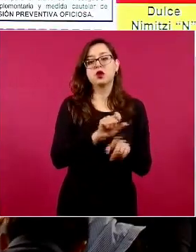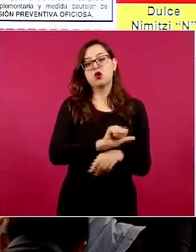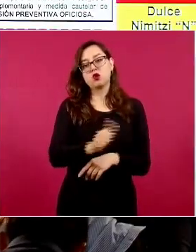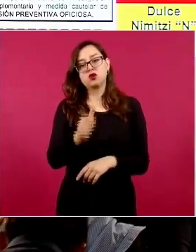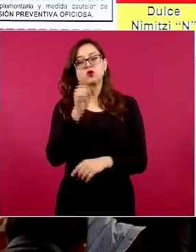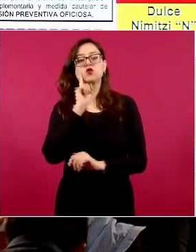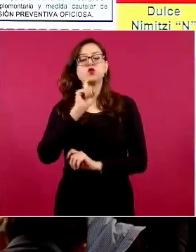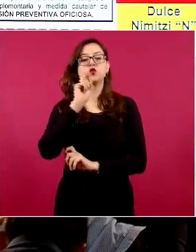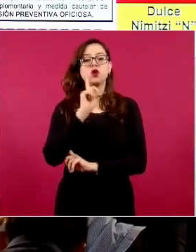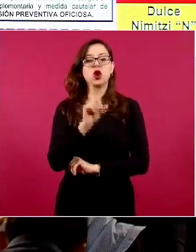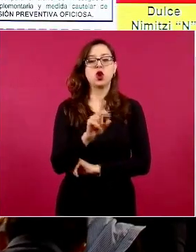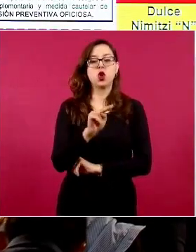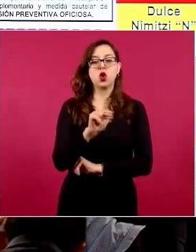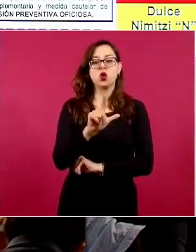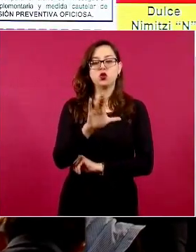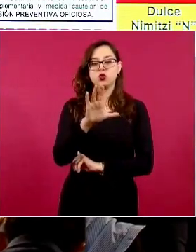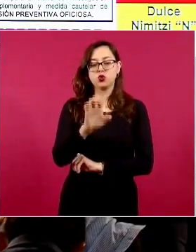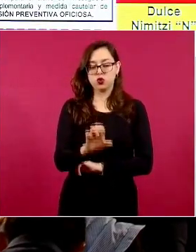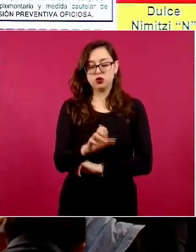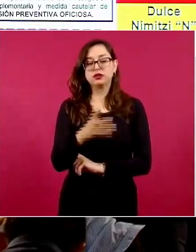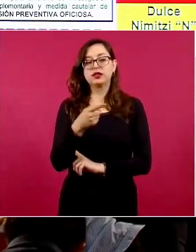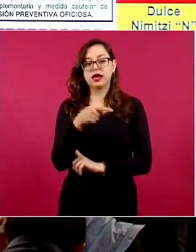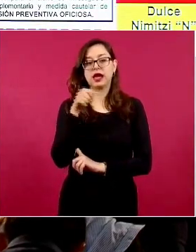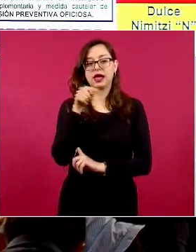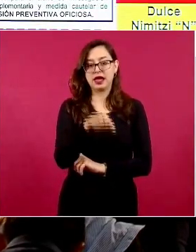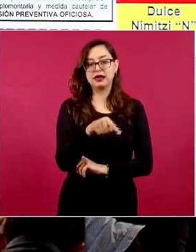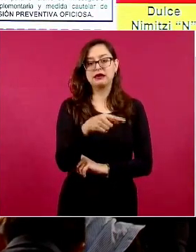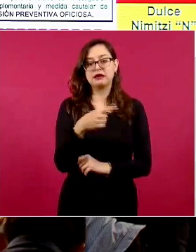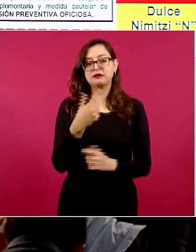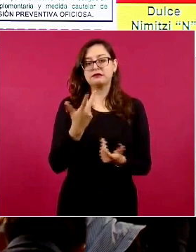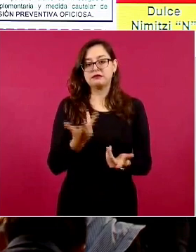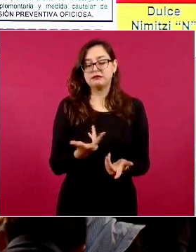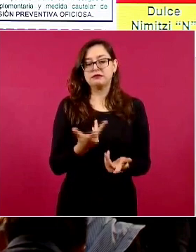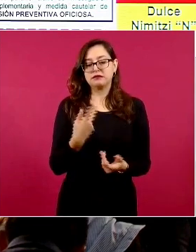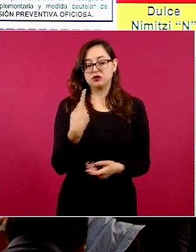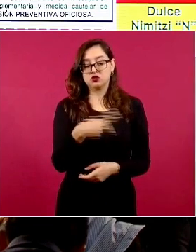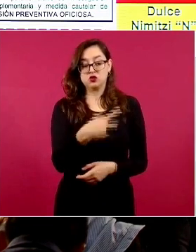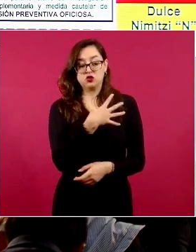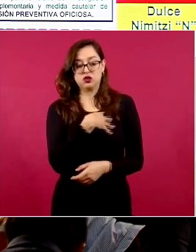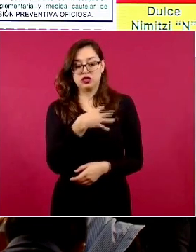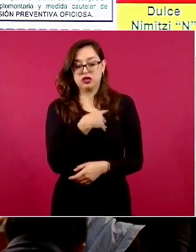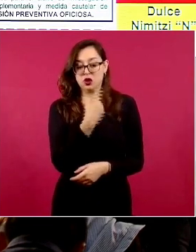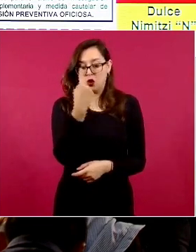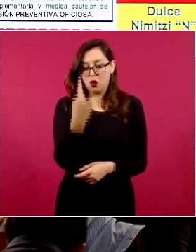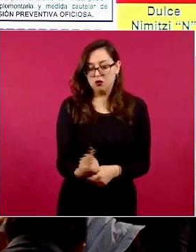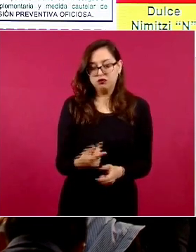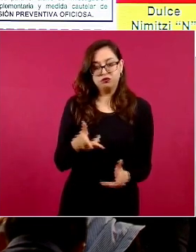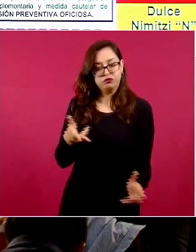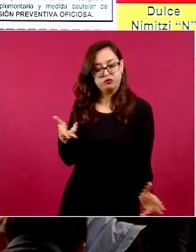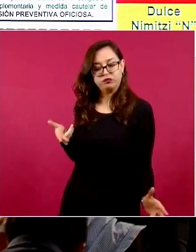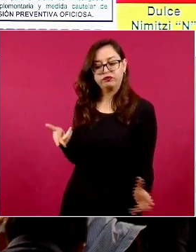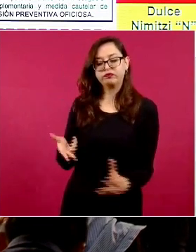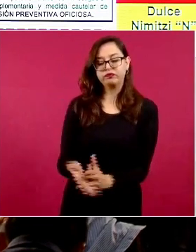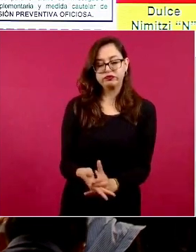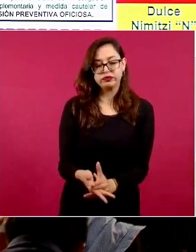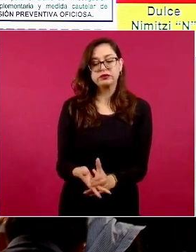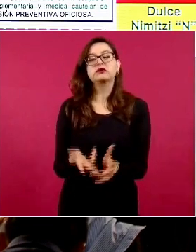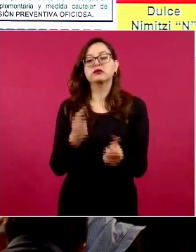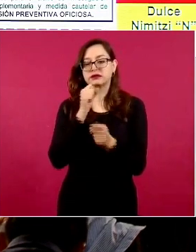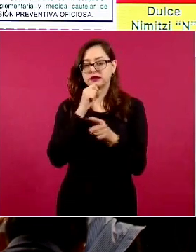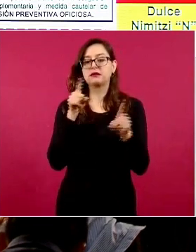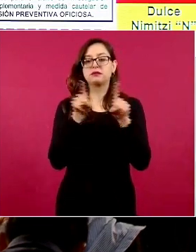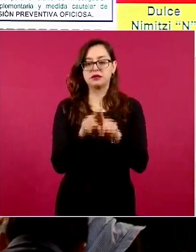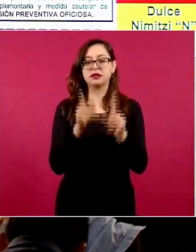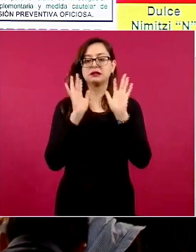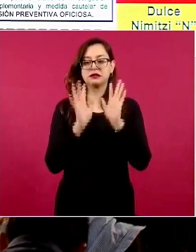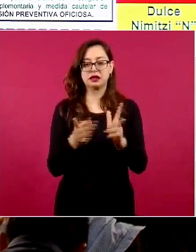es acusada de la desaparición y homicidio de su menor hijo en Chimalhuacán, Estado de México. Ya fue vinculada a